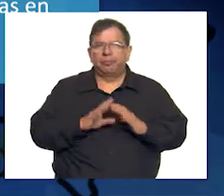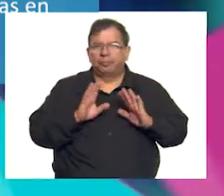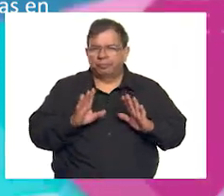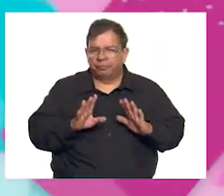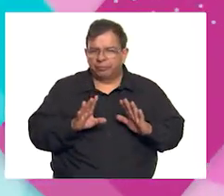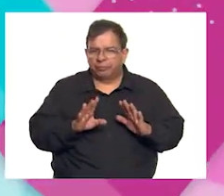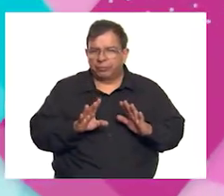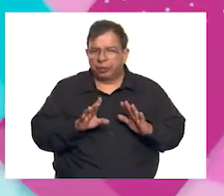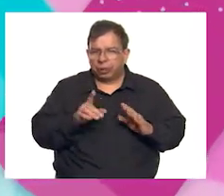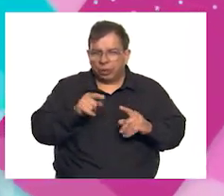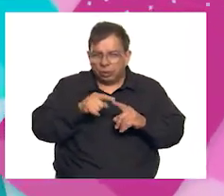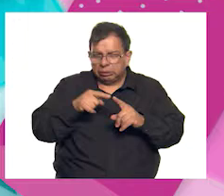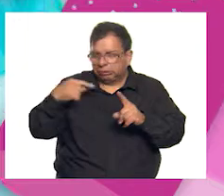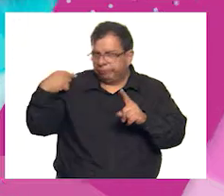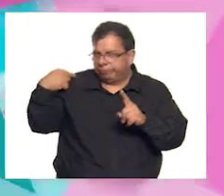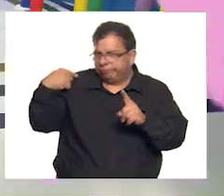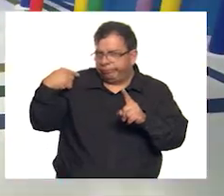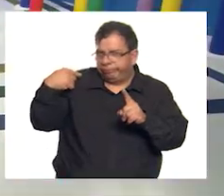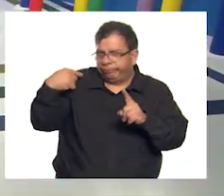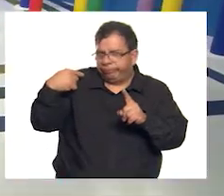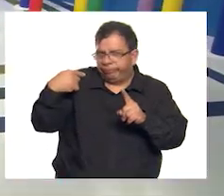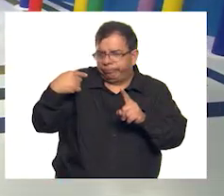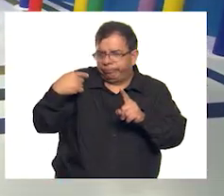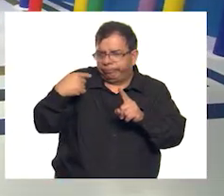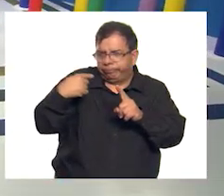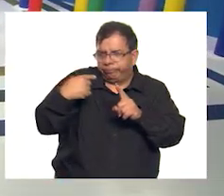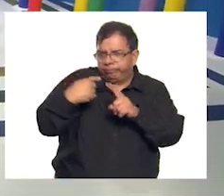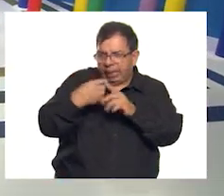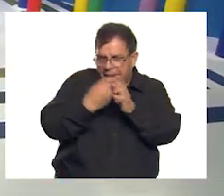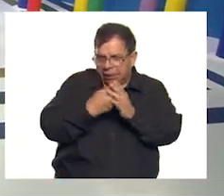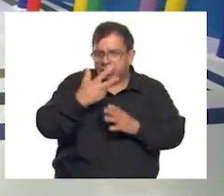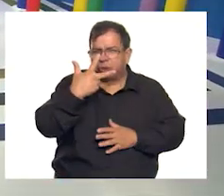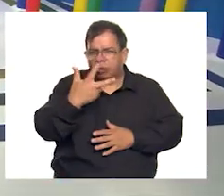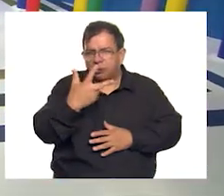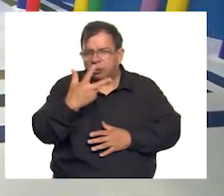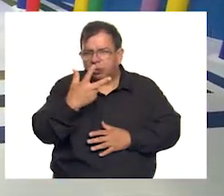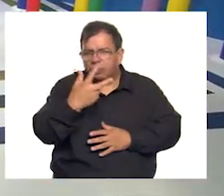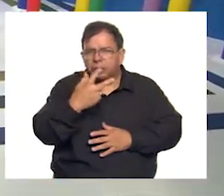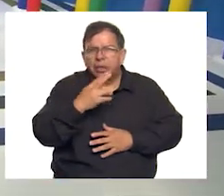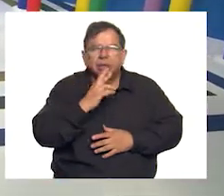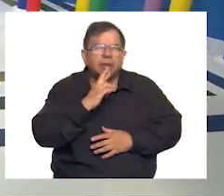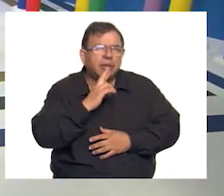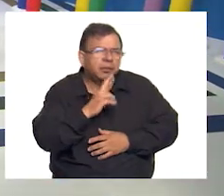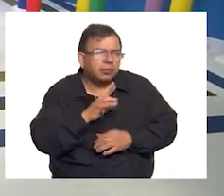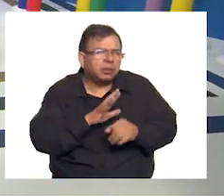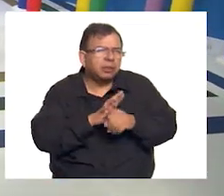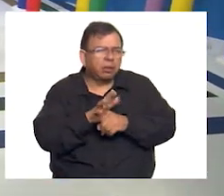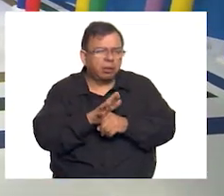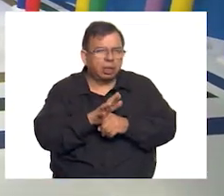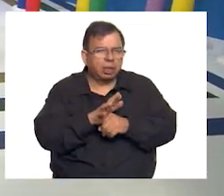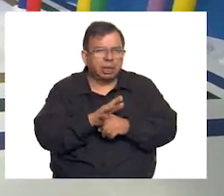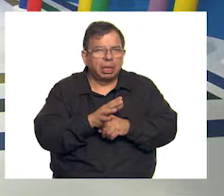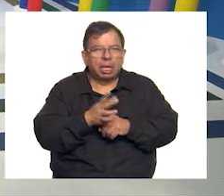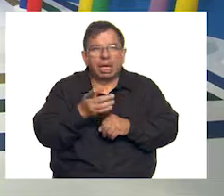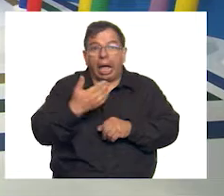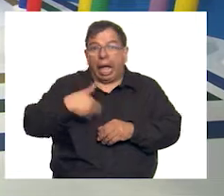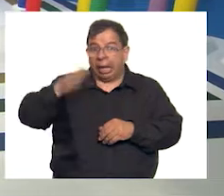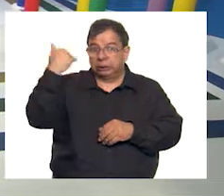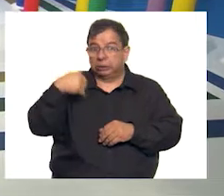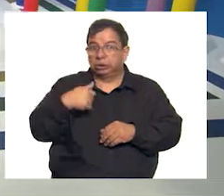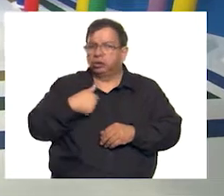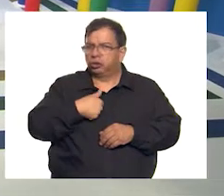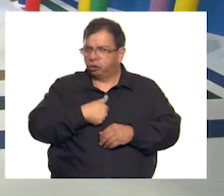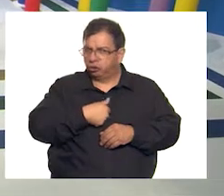que con lo trabajado a lo largo de estas 8 clases reformulen sus respuestas. Al inicio me comprometí con ustedes